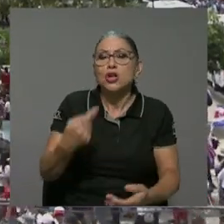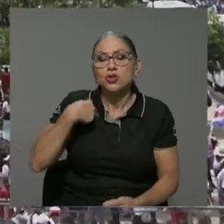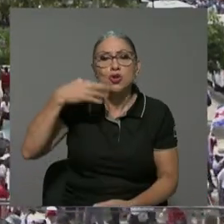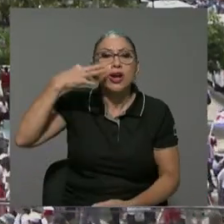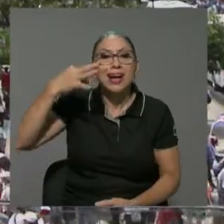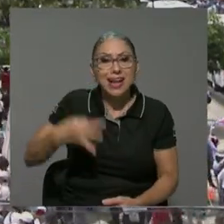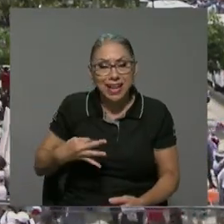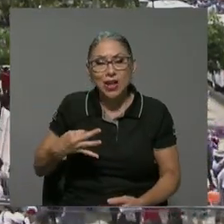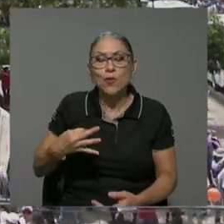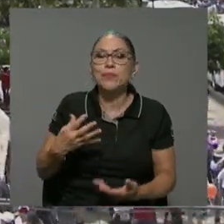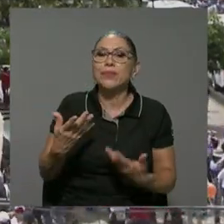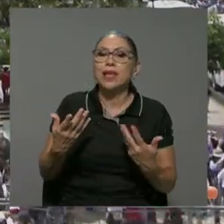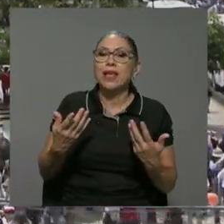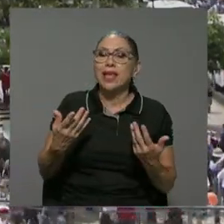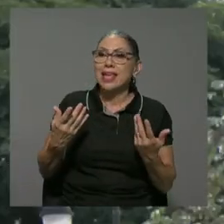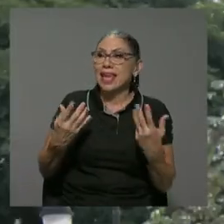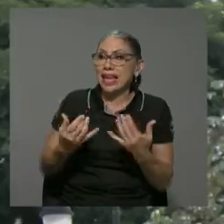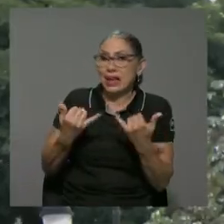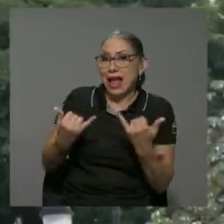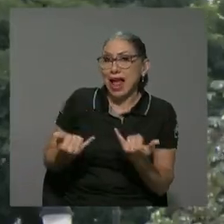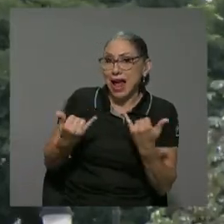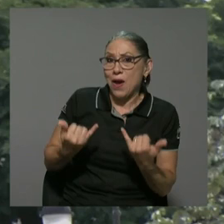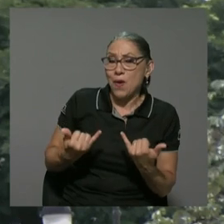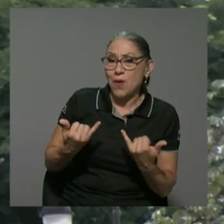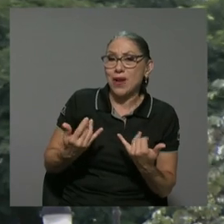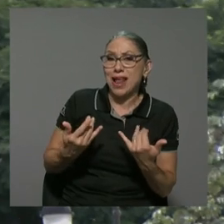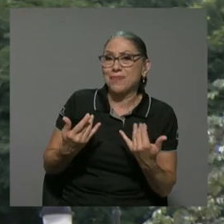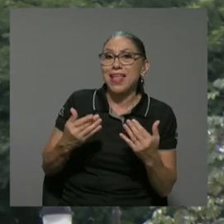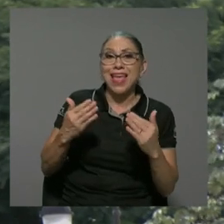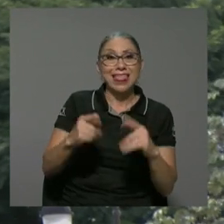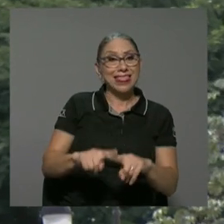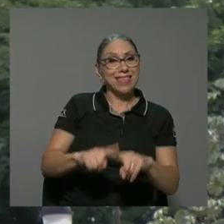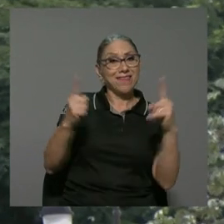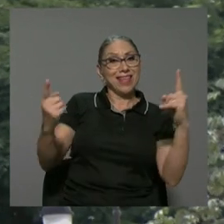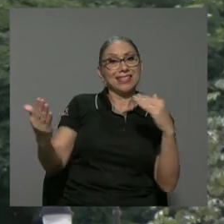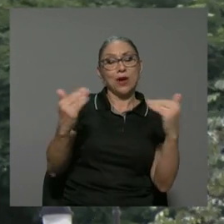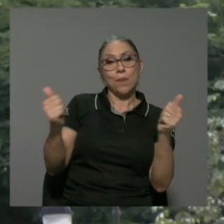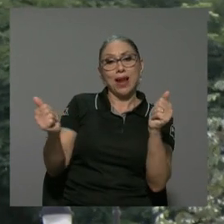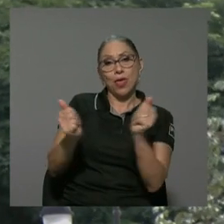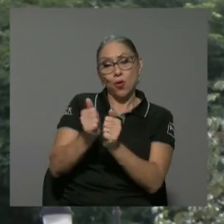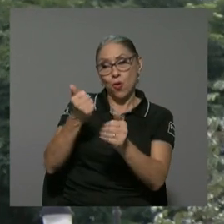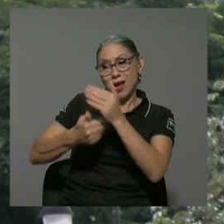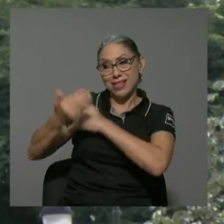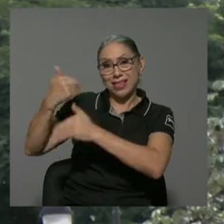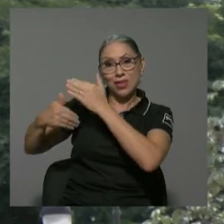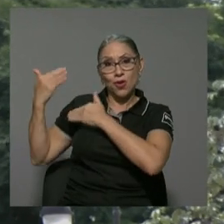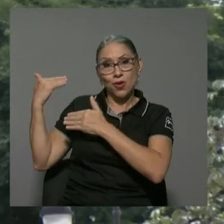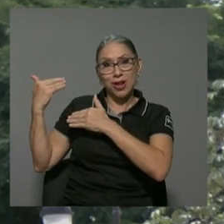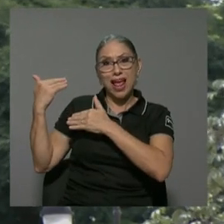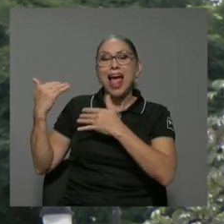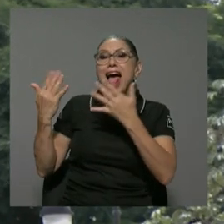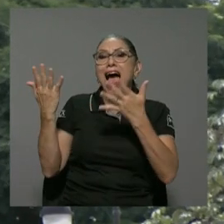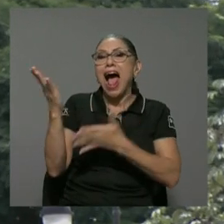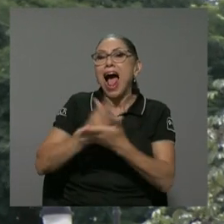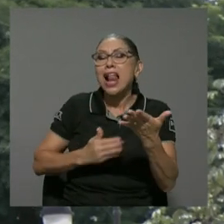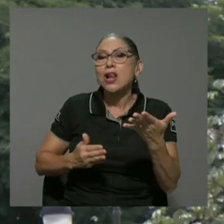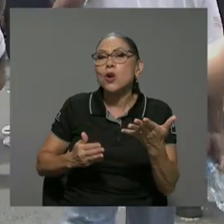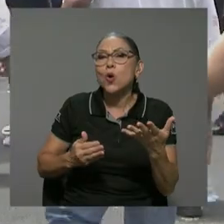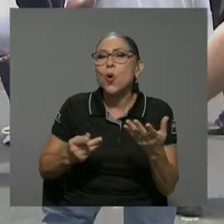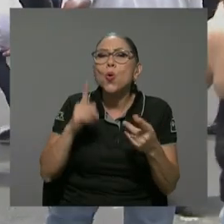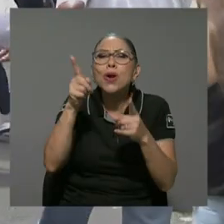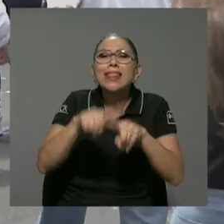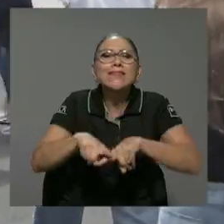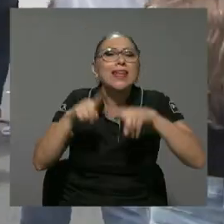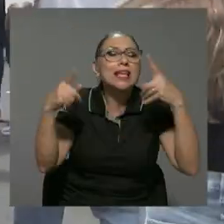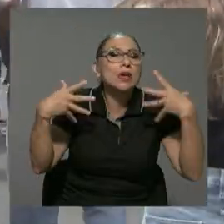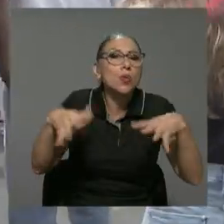la ruptura más grande que tenemos, a diferencia de los movimientos anteriores, es la inclusión de compañeras y de